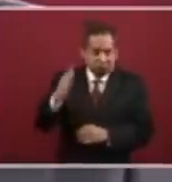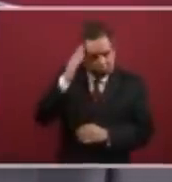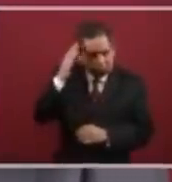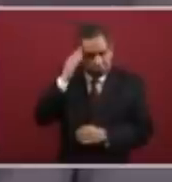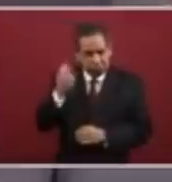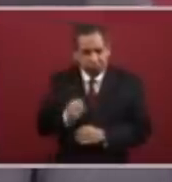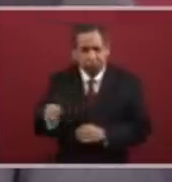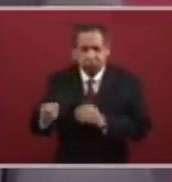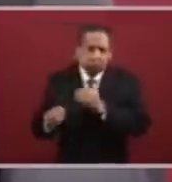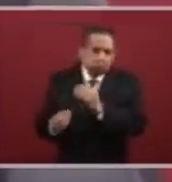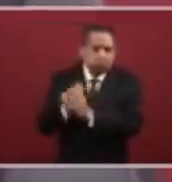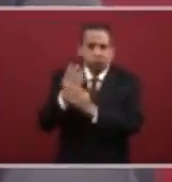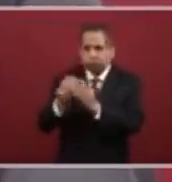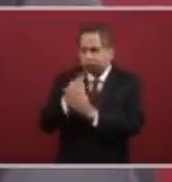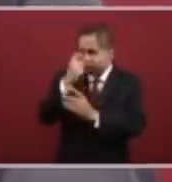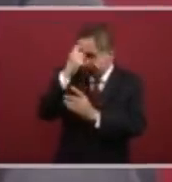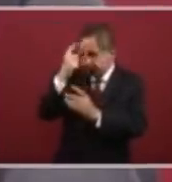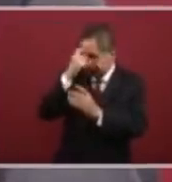creando nuevas tecnologías